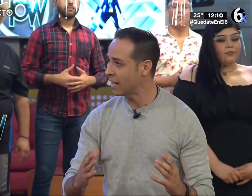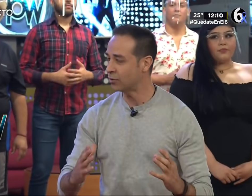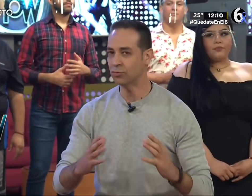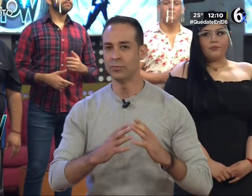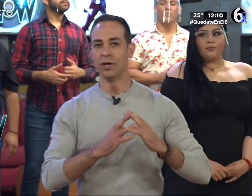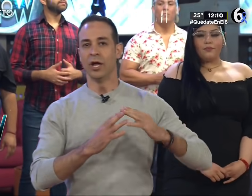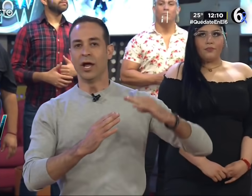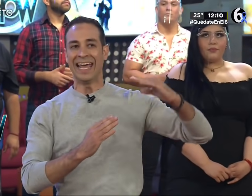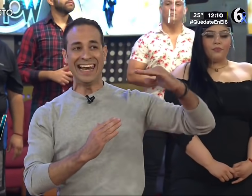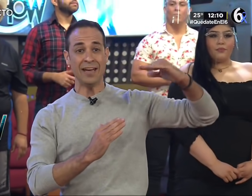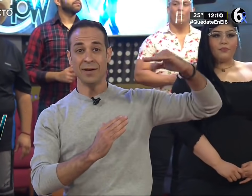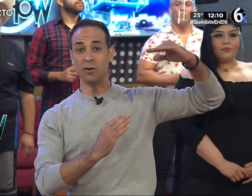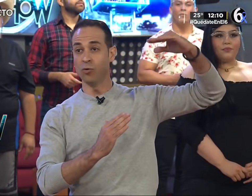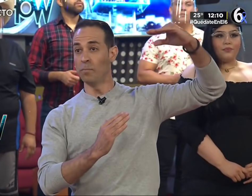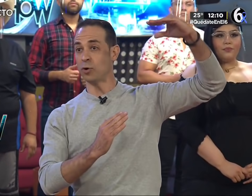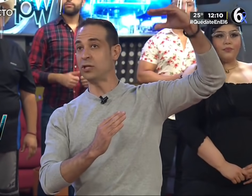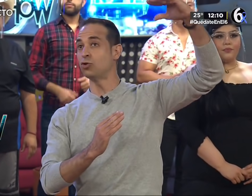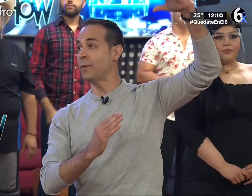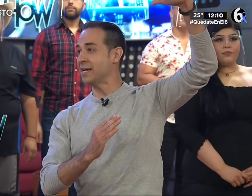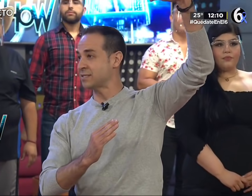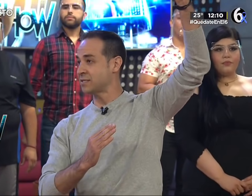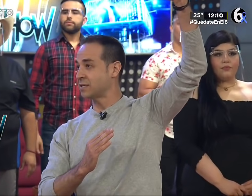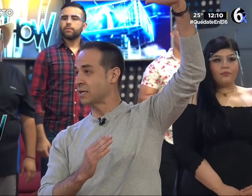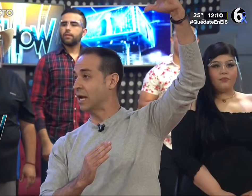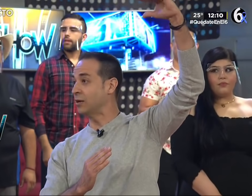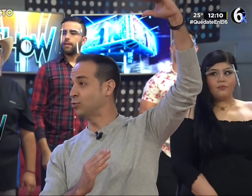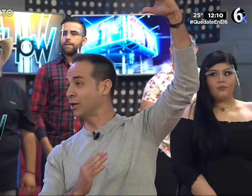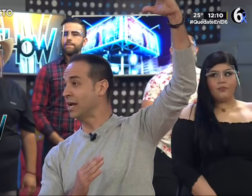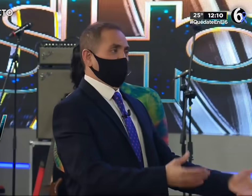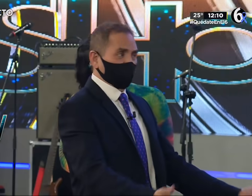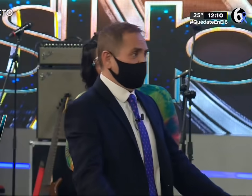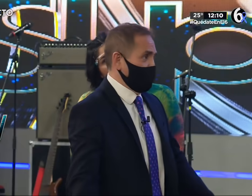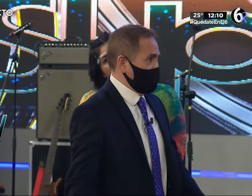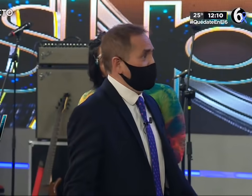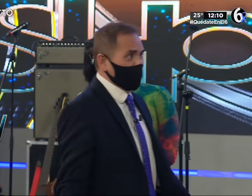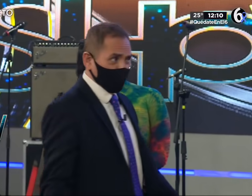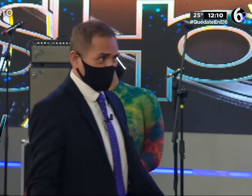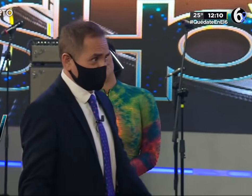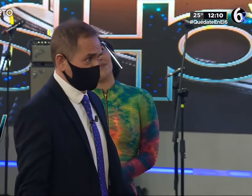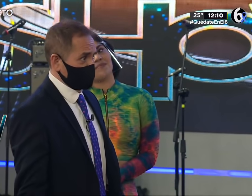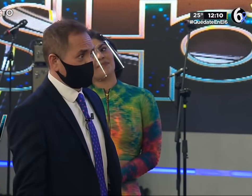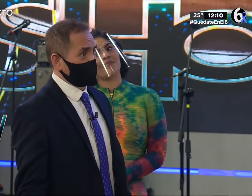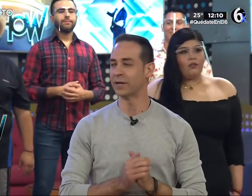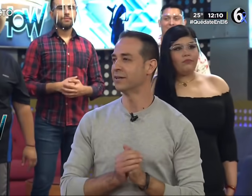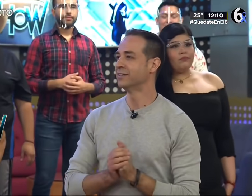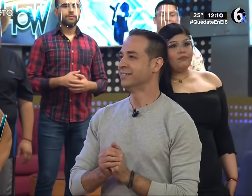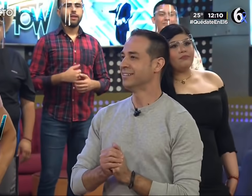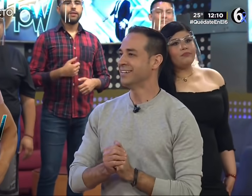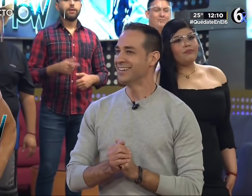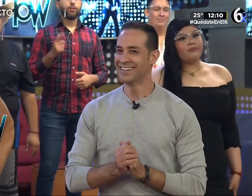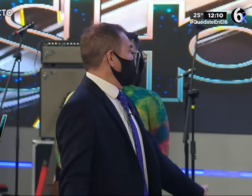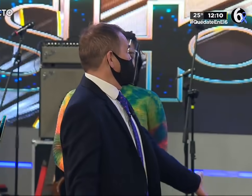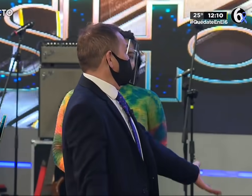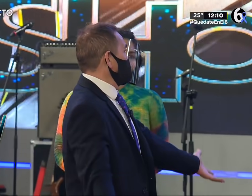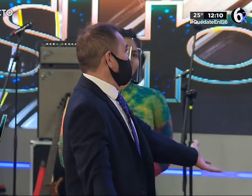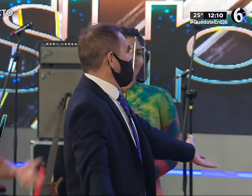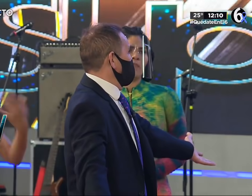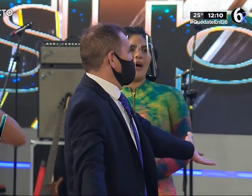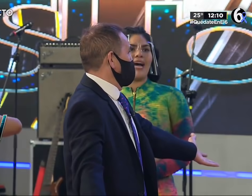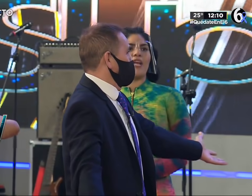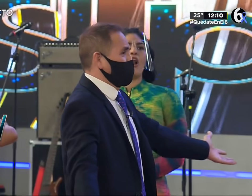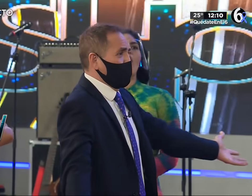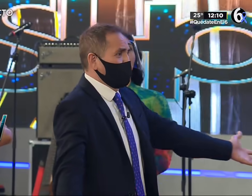arriba del aro, eleven un poquito más. ¡Ay, no te me puedes caer! No se preocupe. ¡Manolo, hombre, Manolo,